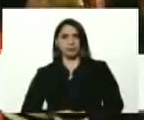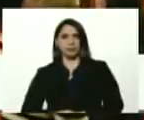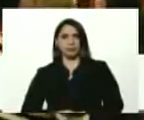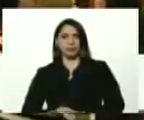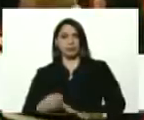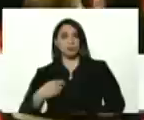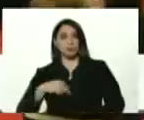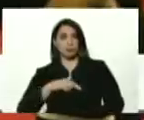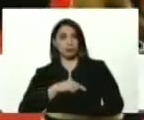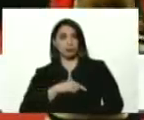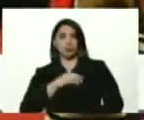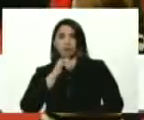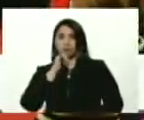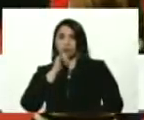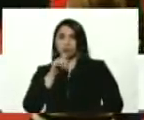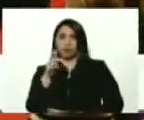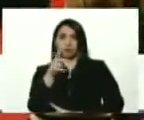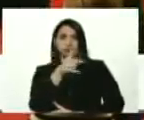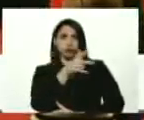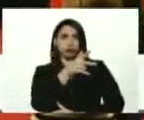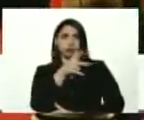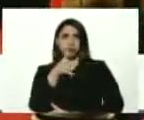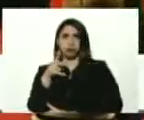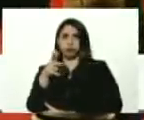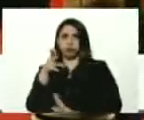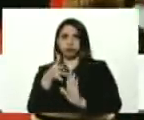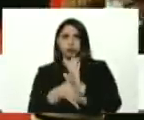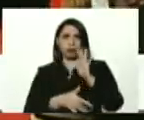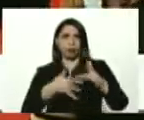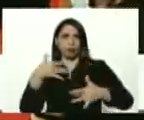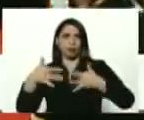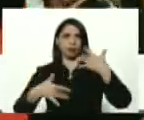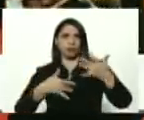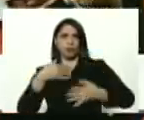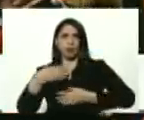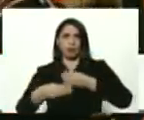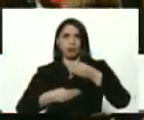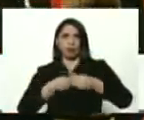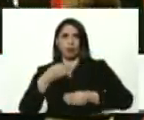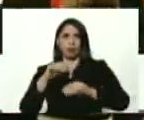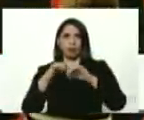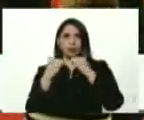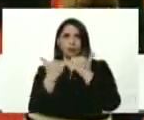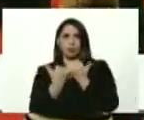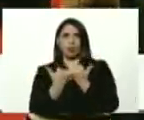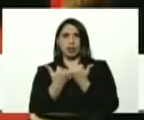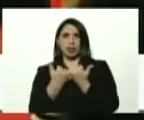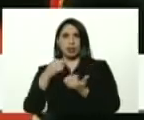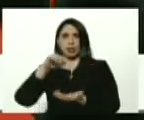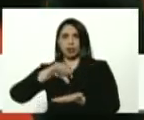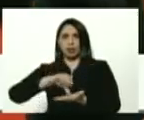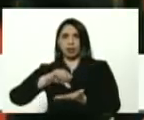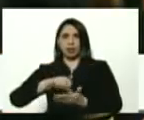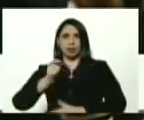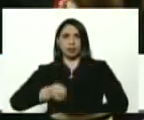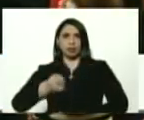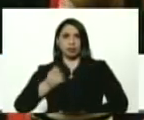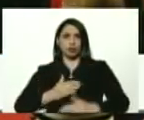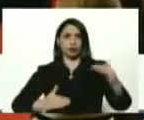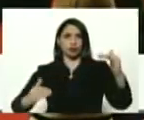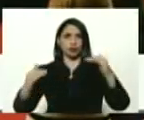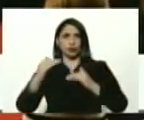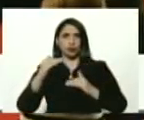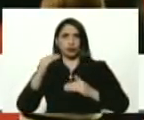Nosotros seguimos dándole cobertura a lo que es esta actividad que se realiza acá en la sede del Alto Juzgado ubicado en el centro